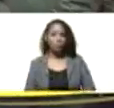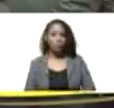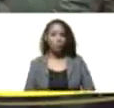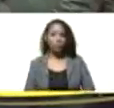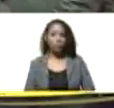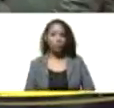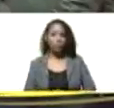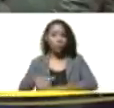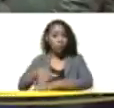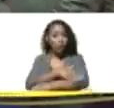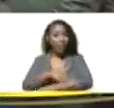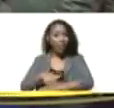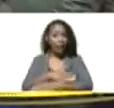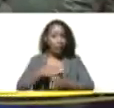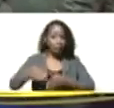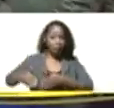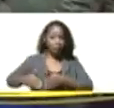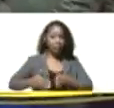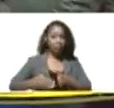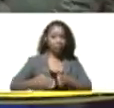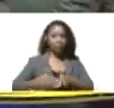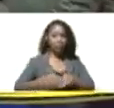por las calles y los caminos,